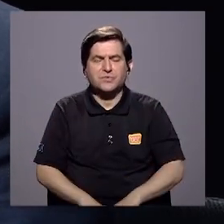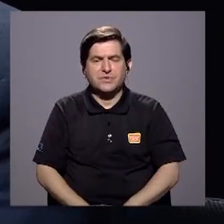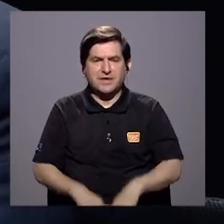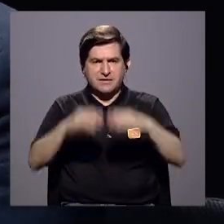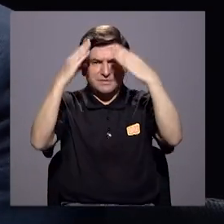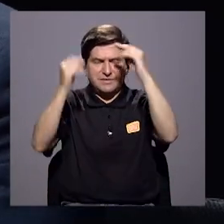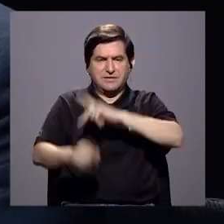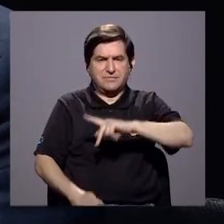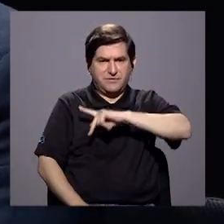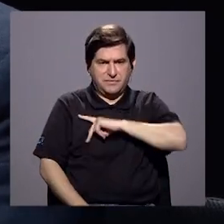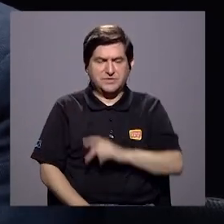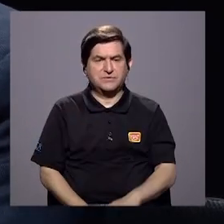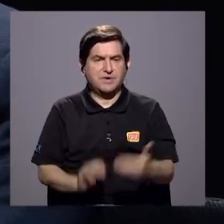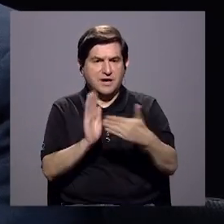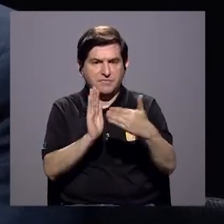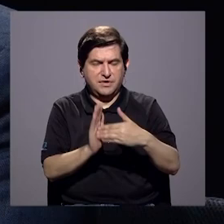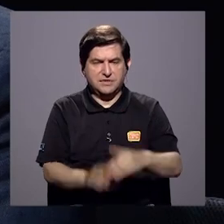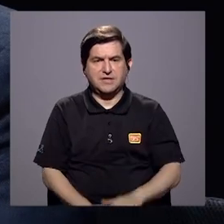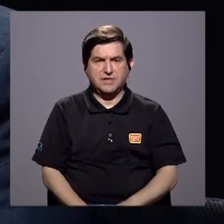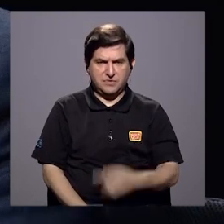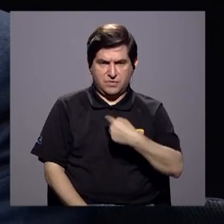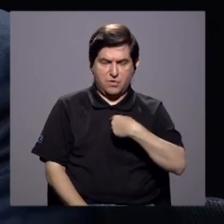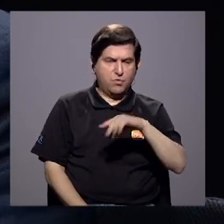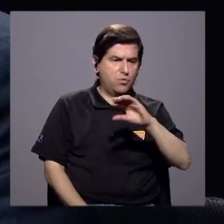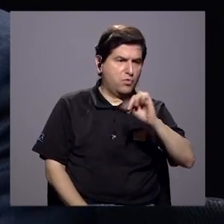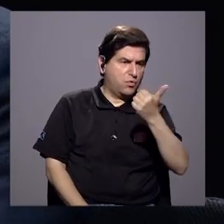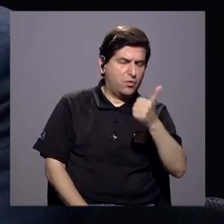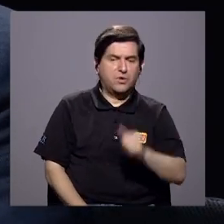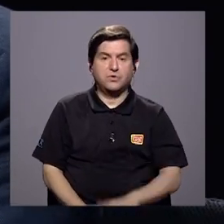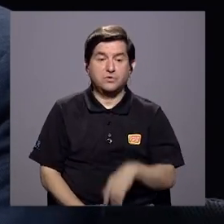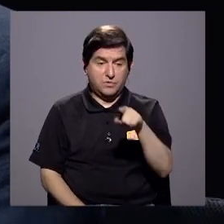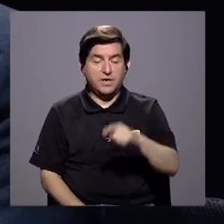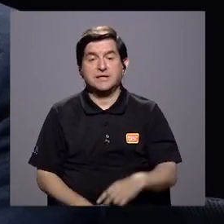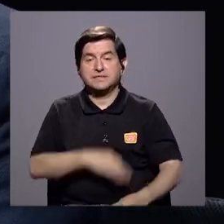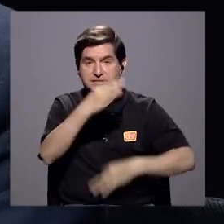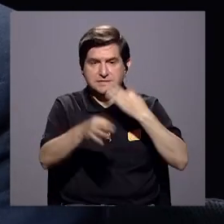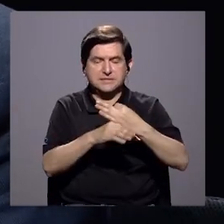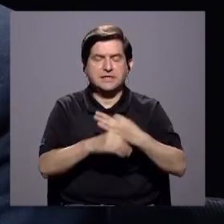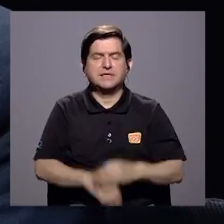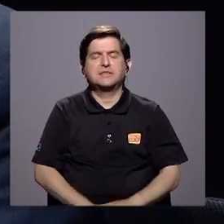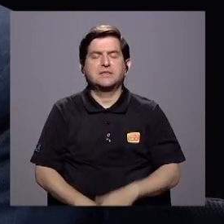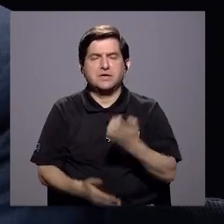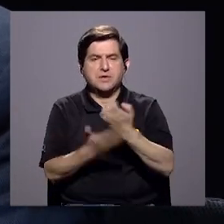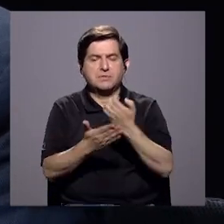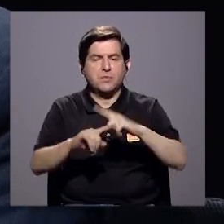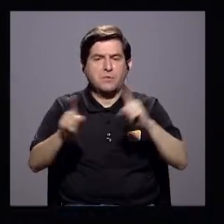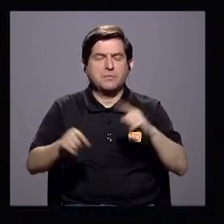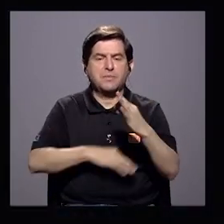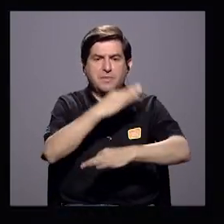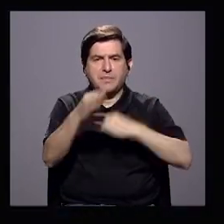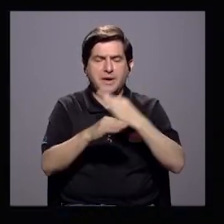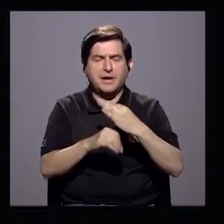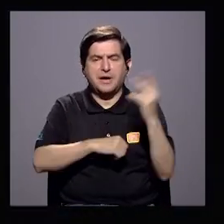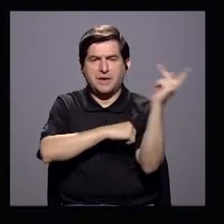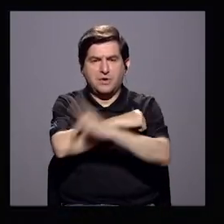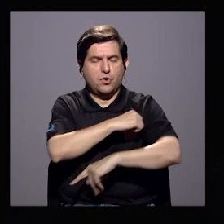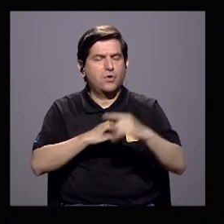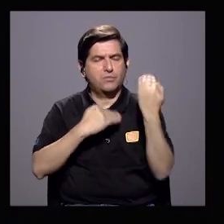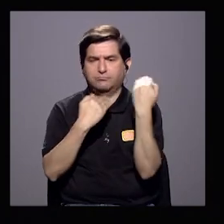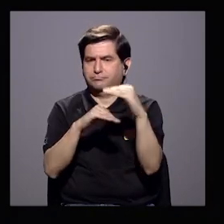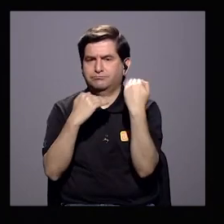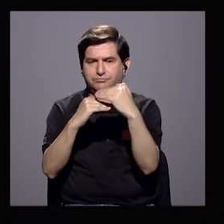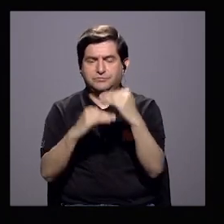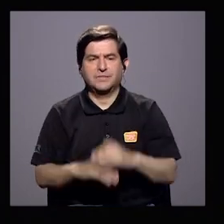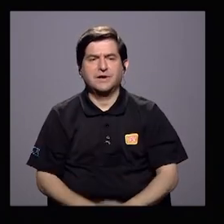propio o de un tercero este beneficio suele ser de carácter económico pero el tipo penal no lo limitó a este muy importante esto